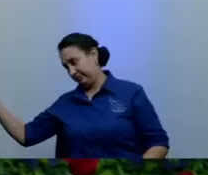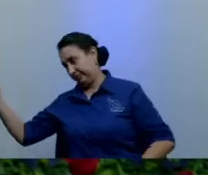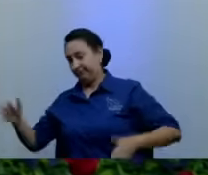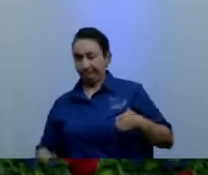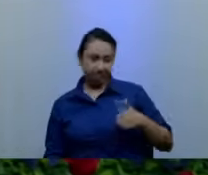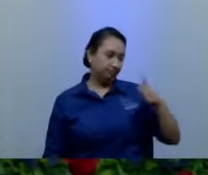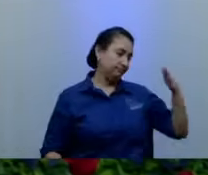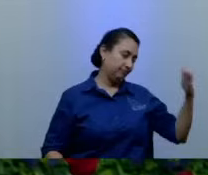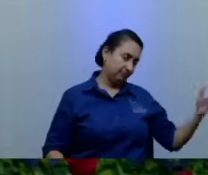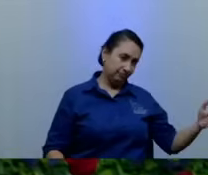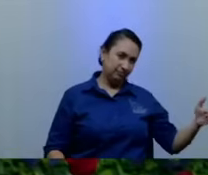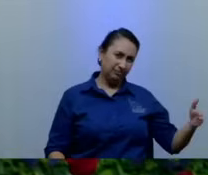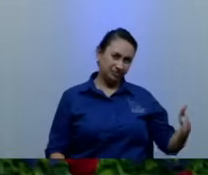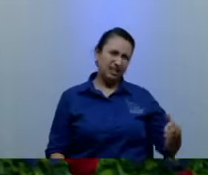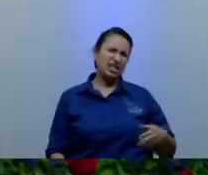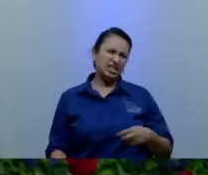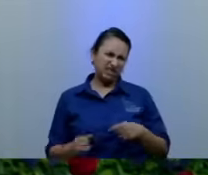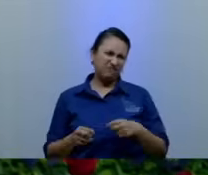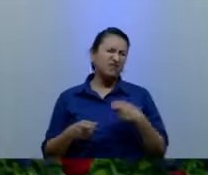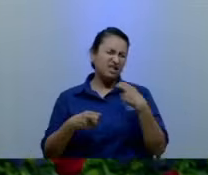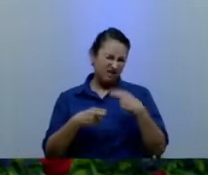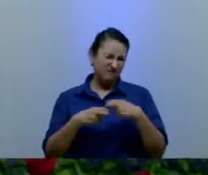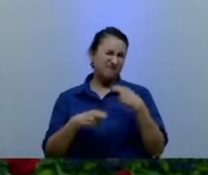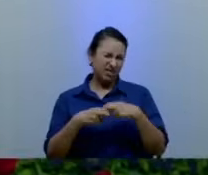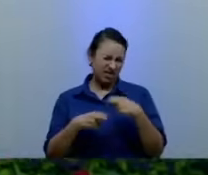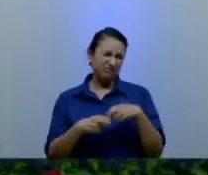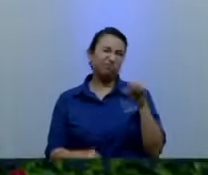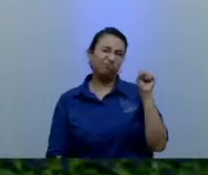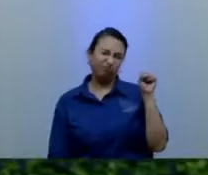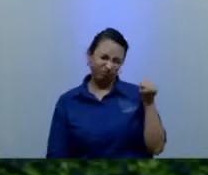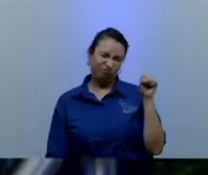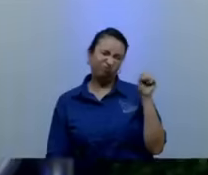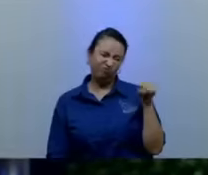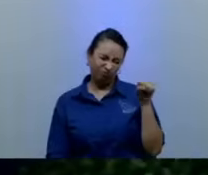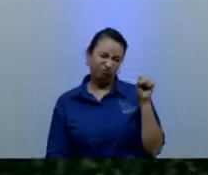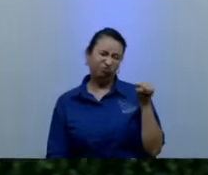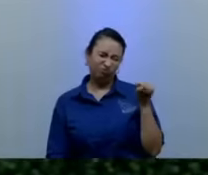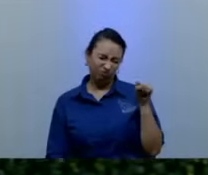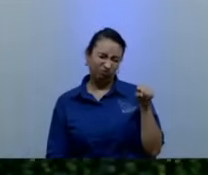Con algunos cuesta, yo sé. Porque no colaboran, hermano.